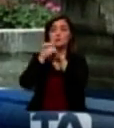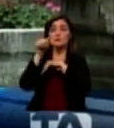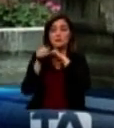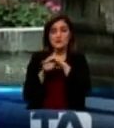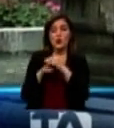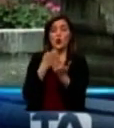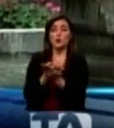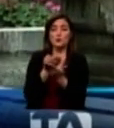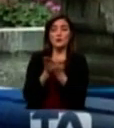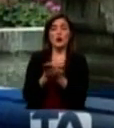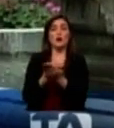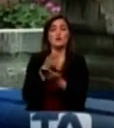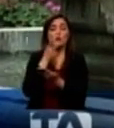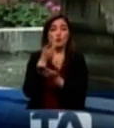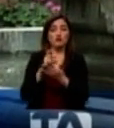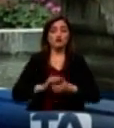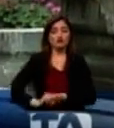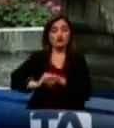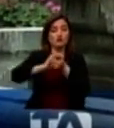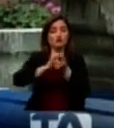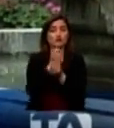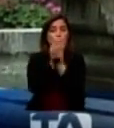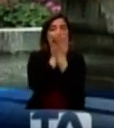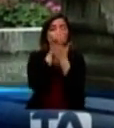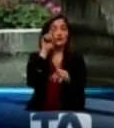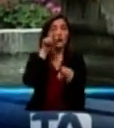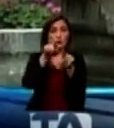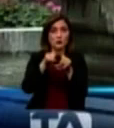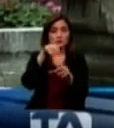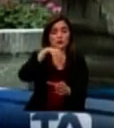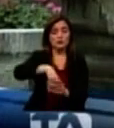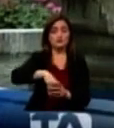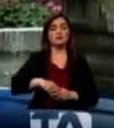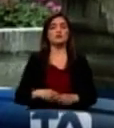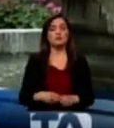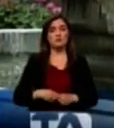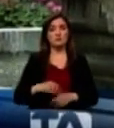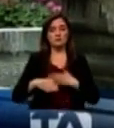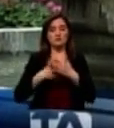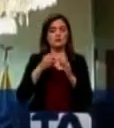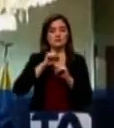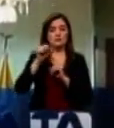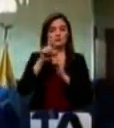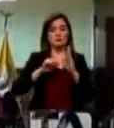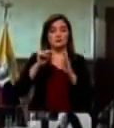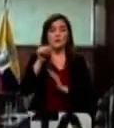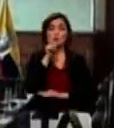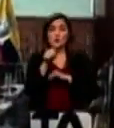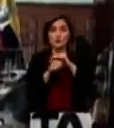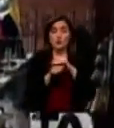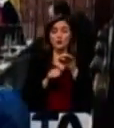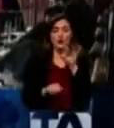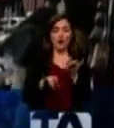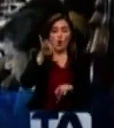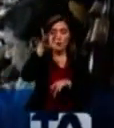Economía Popular y Solidaria, anunciaron acuerdos aquí en el Palacio de Gobierno. Básicamente será todo el sistema financiero privado, que incluye